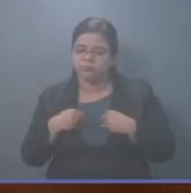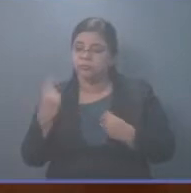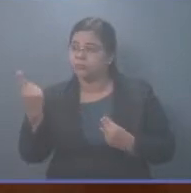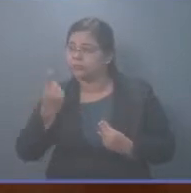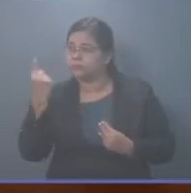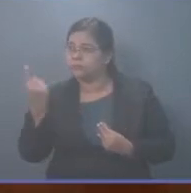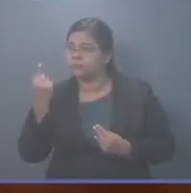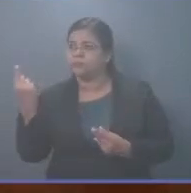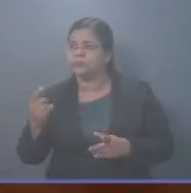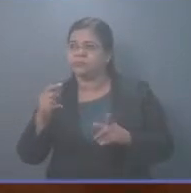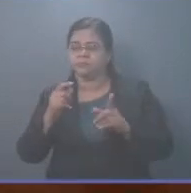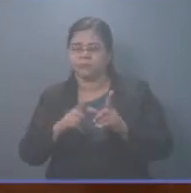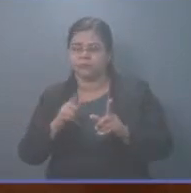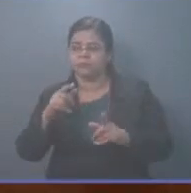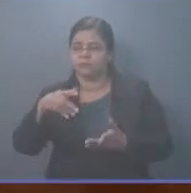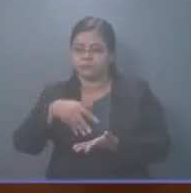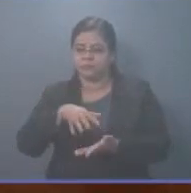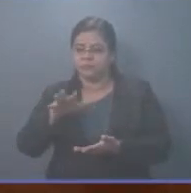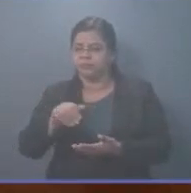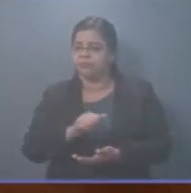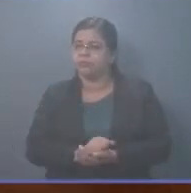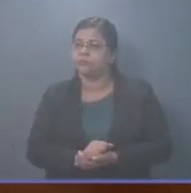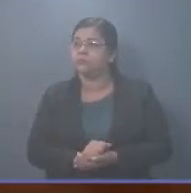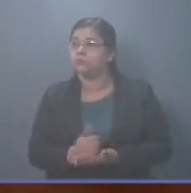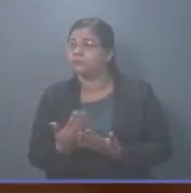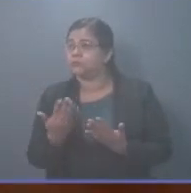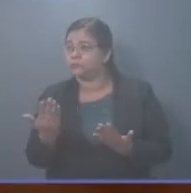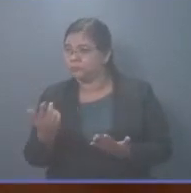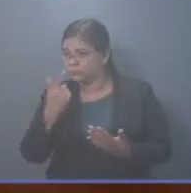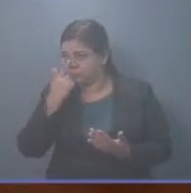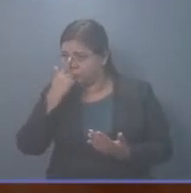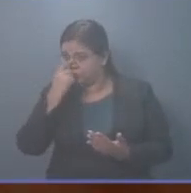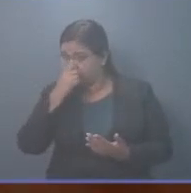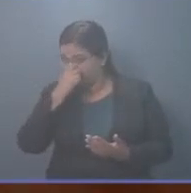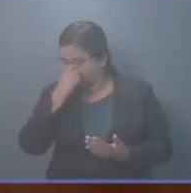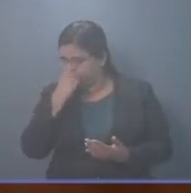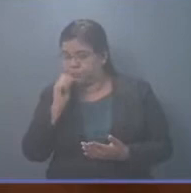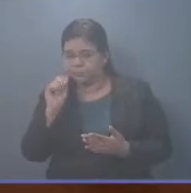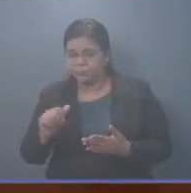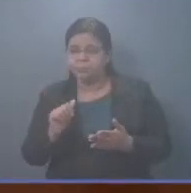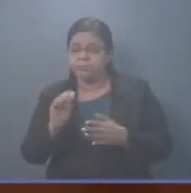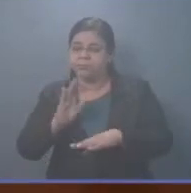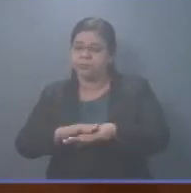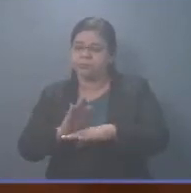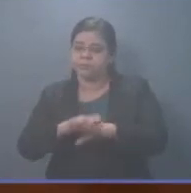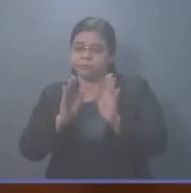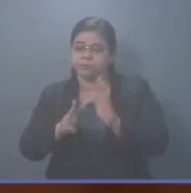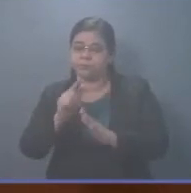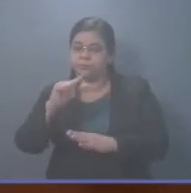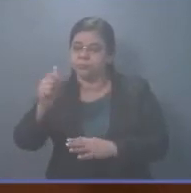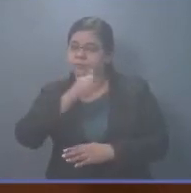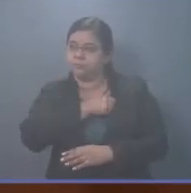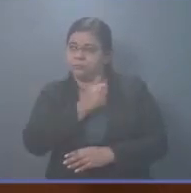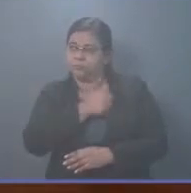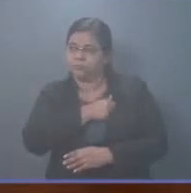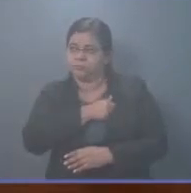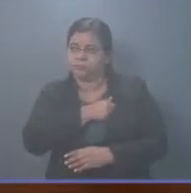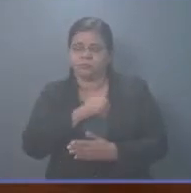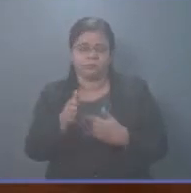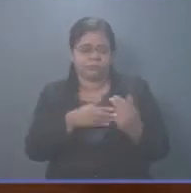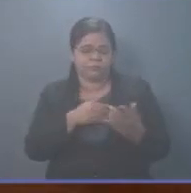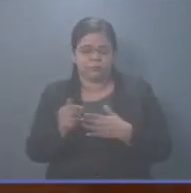únicamente quitando la palabra públicas para que se pueda informar a las instituciones previsionales, sean públicas o